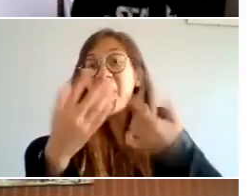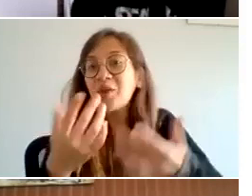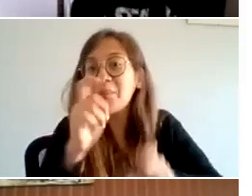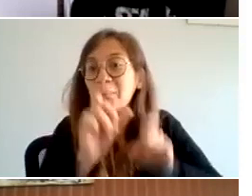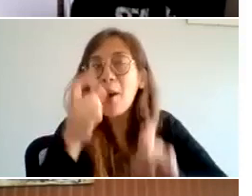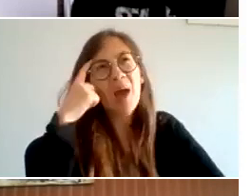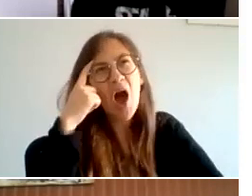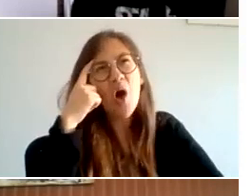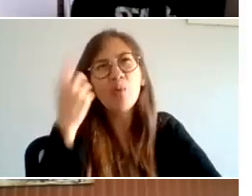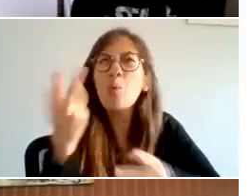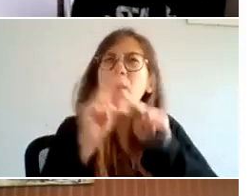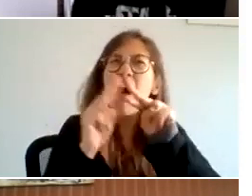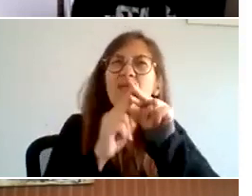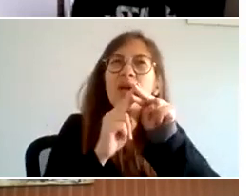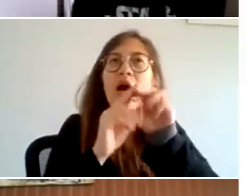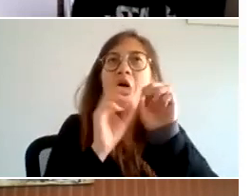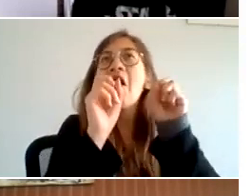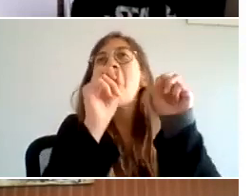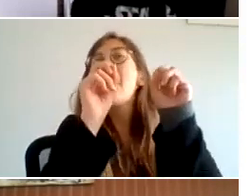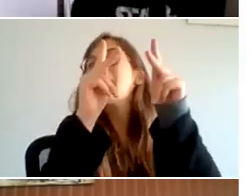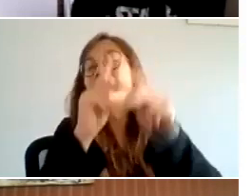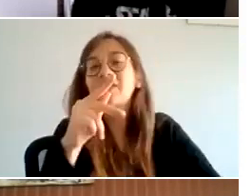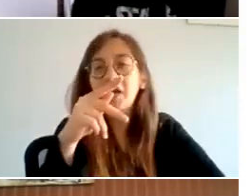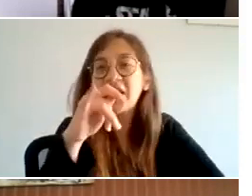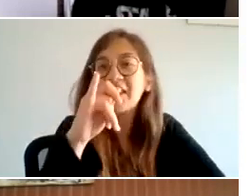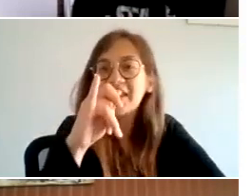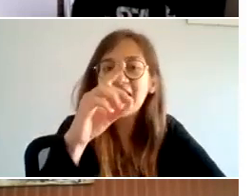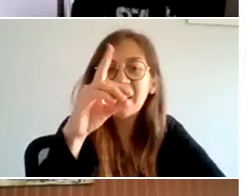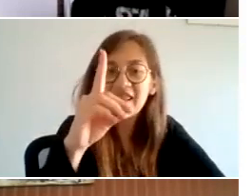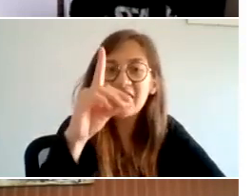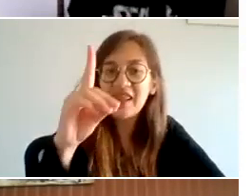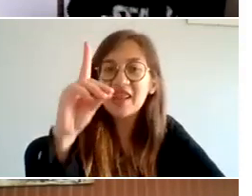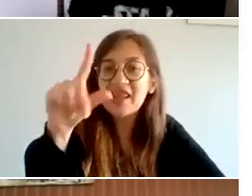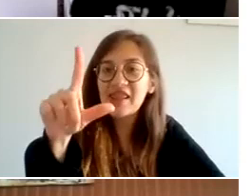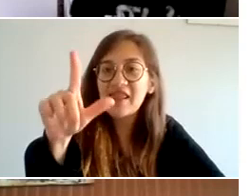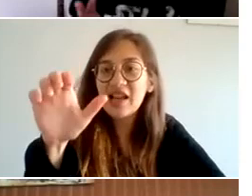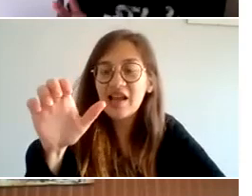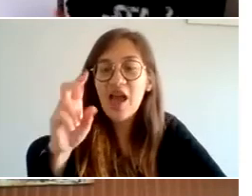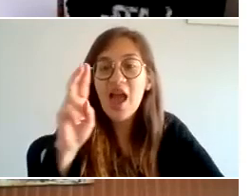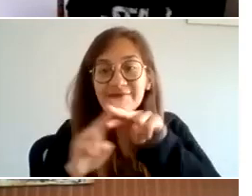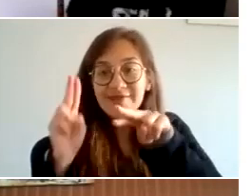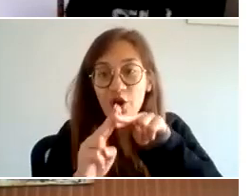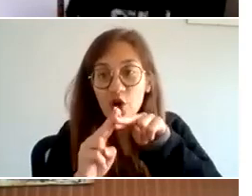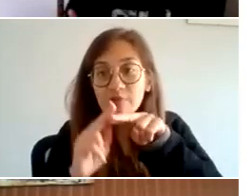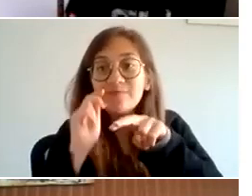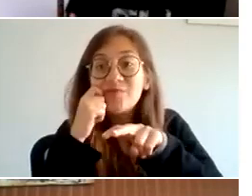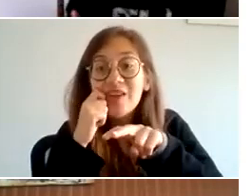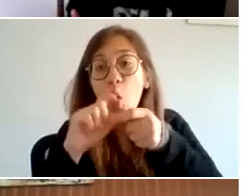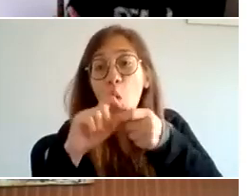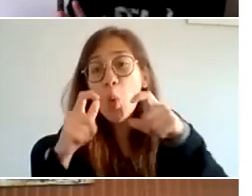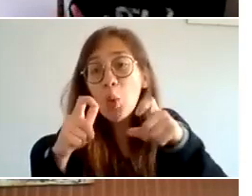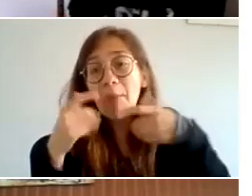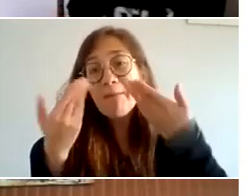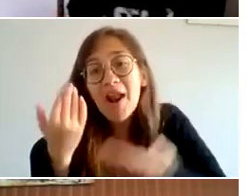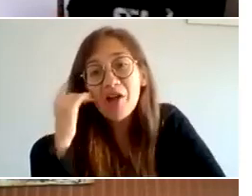¿ya? Entonces, eso vendría siendo Kiddle. El otro que es importante